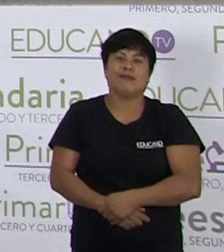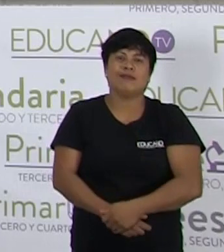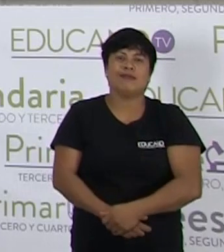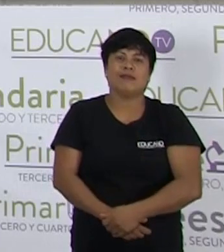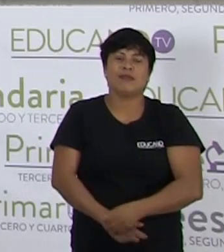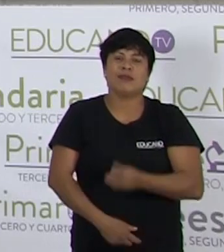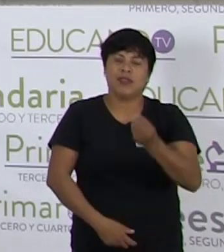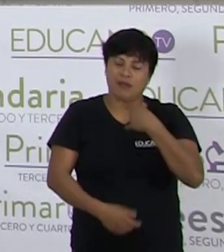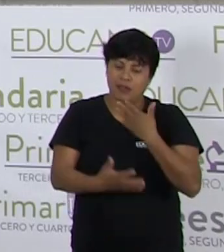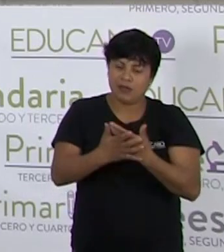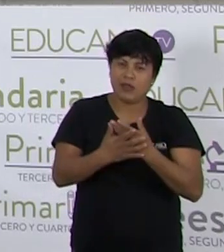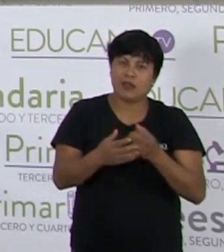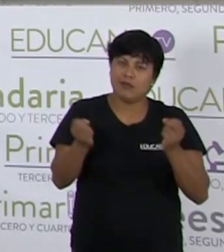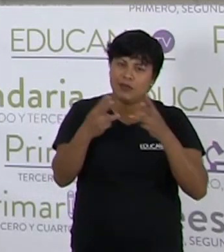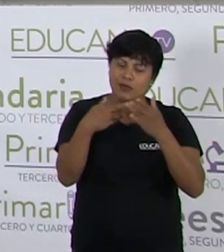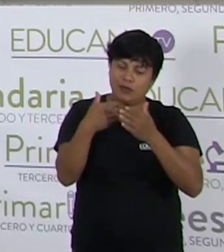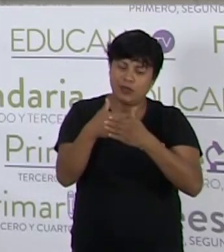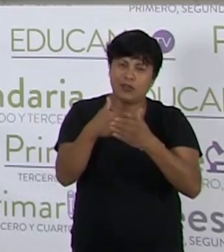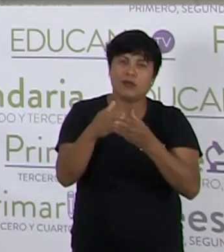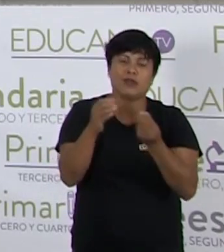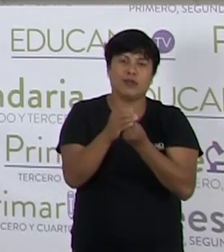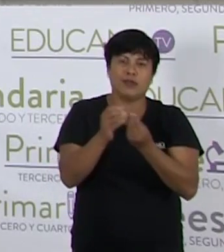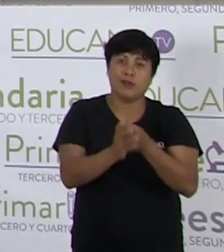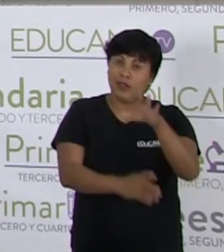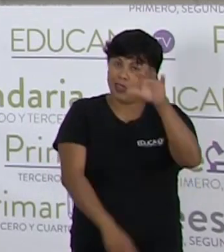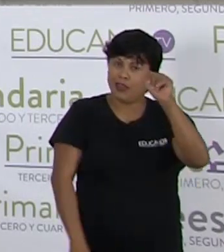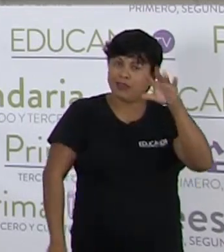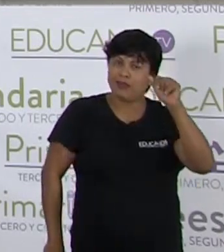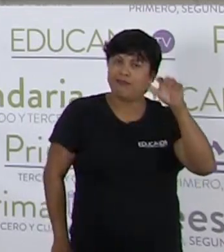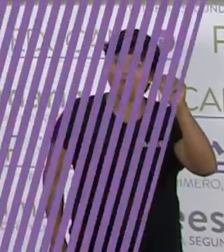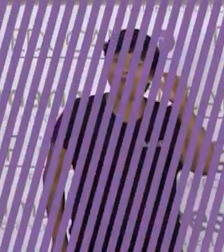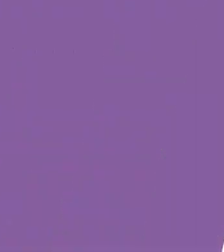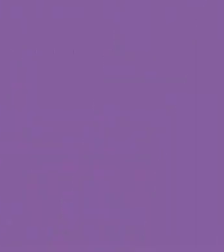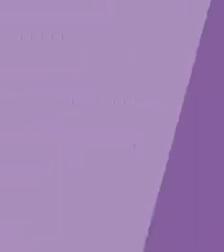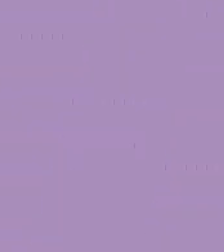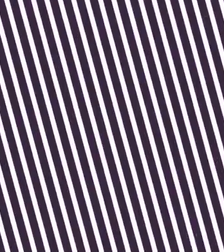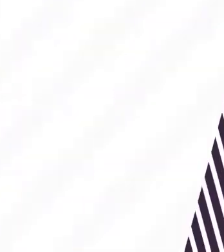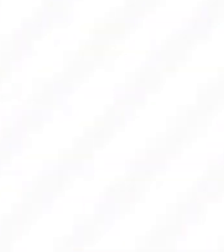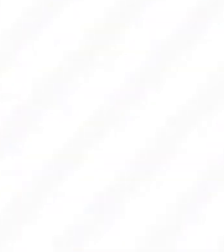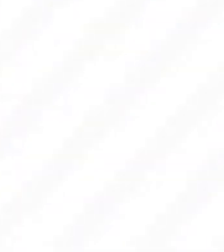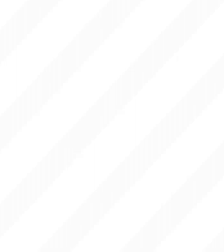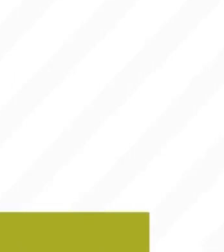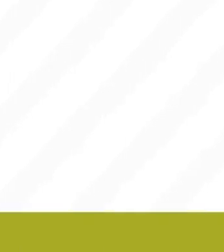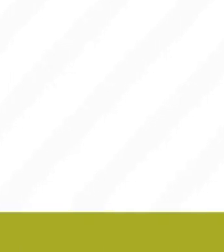grandísimo beso y te espero para la próxima sesión. Adiós.